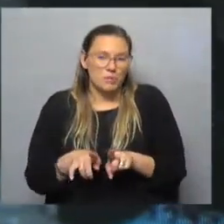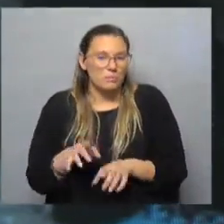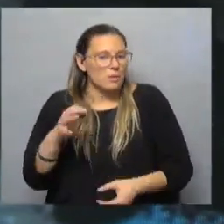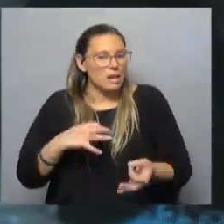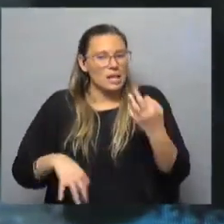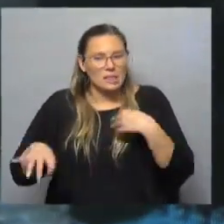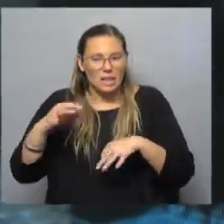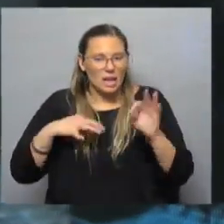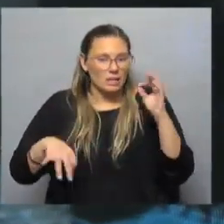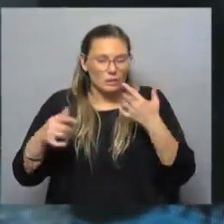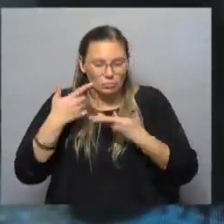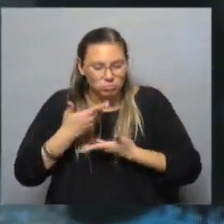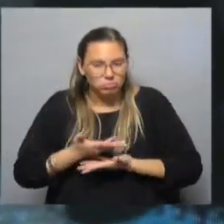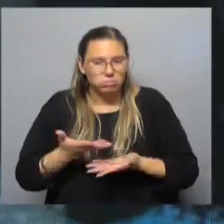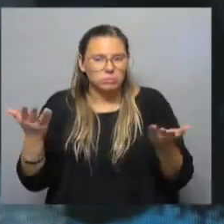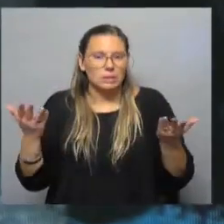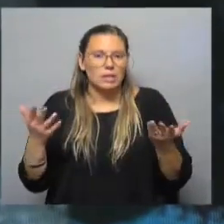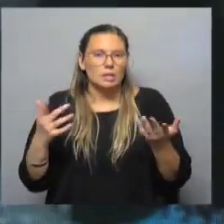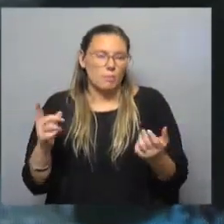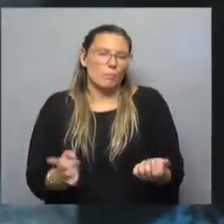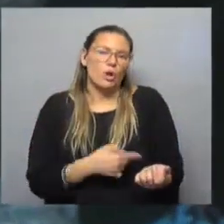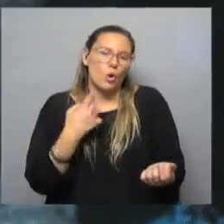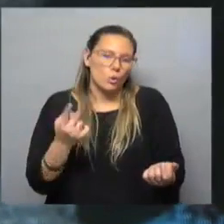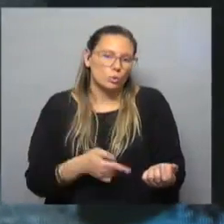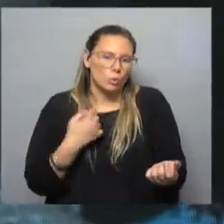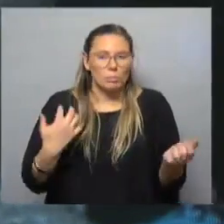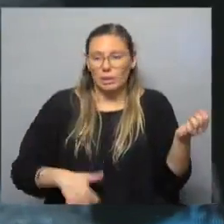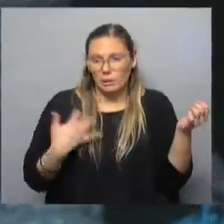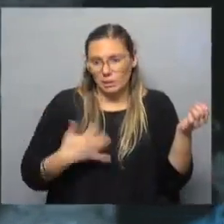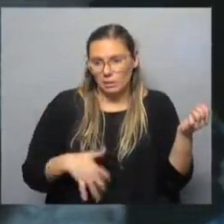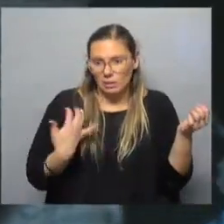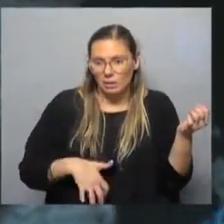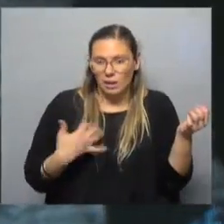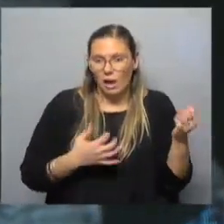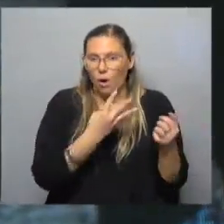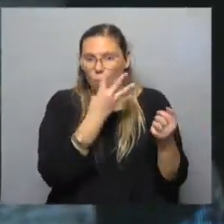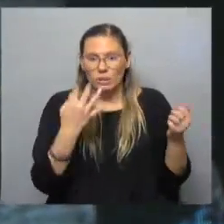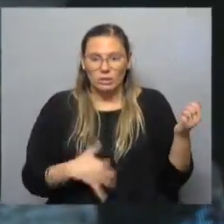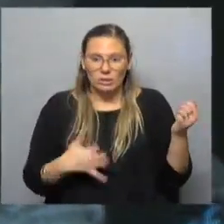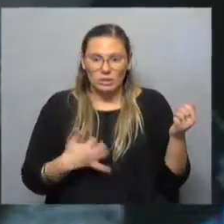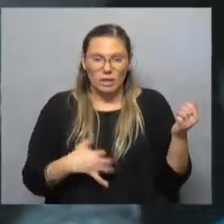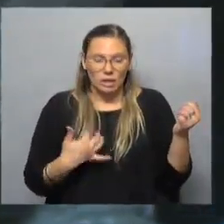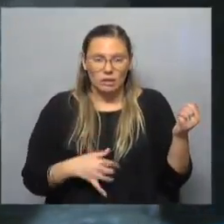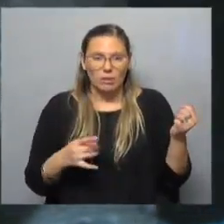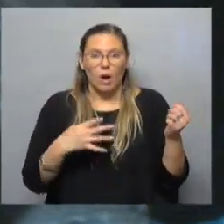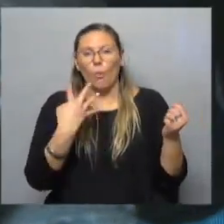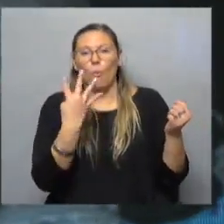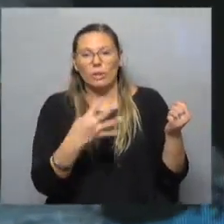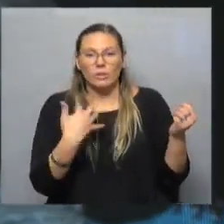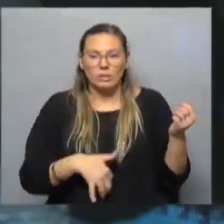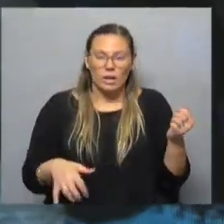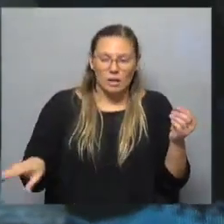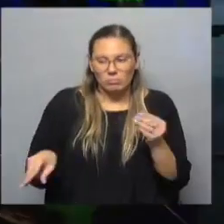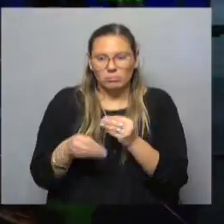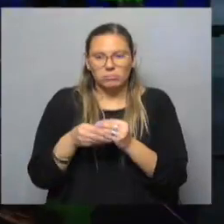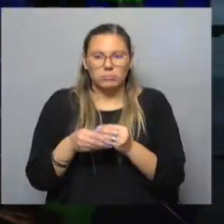teatro. Porque, bueno, estábamos acostumbrados en realidad a las guitarras, ¿no? Cuatro guitarras, ahora cuatro guitarras con un bajo.